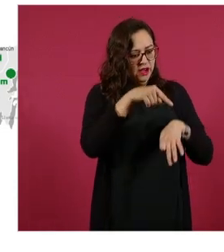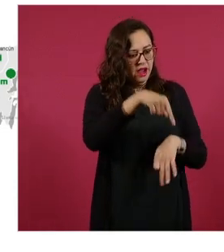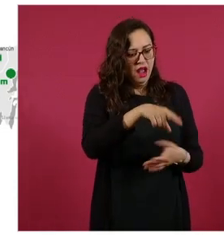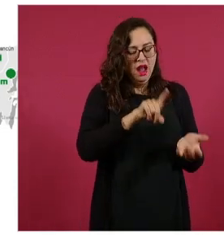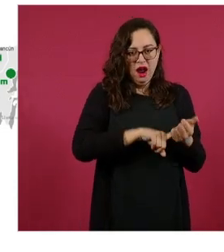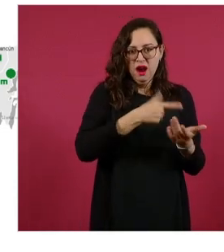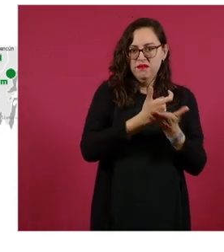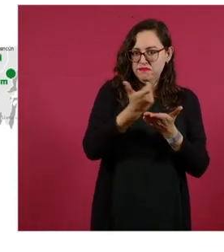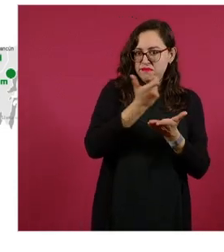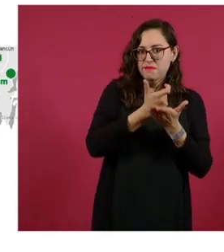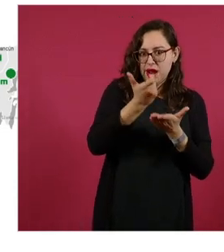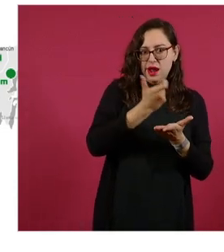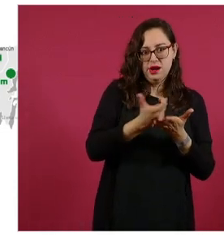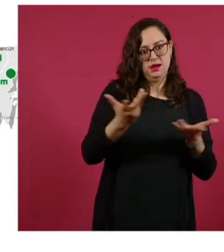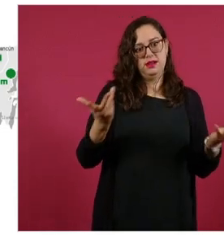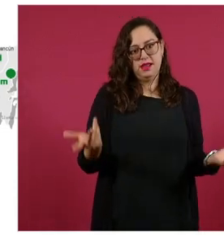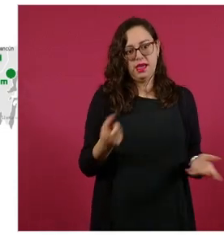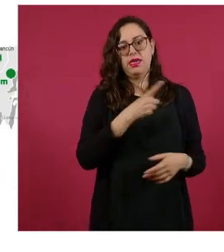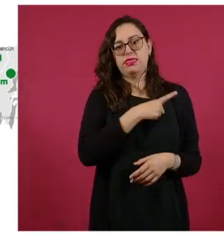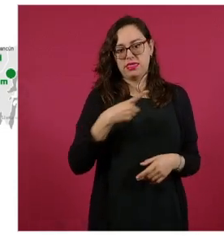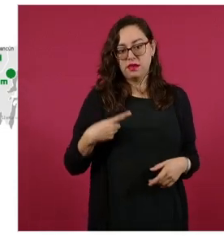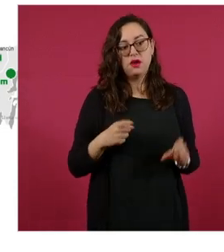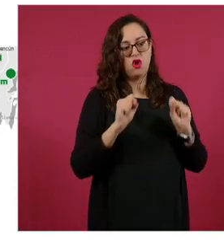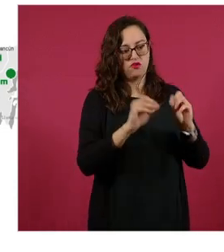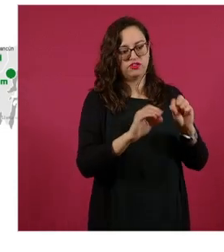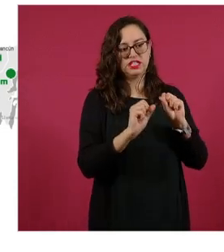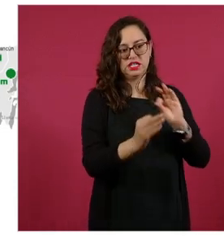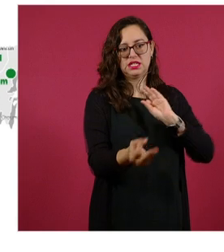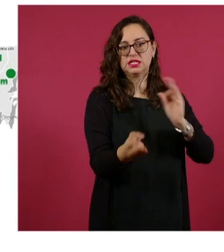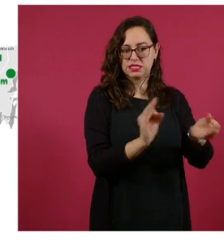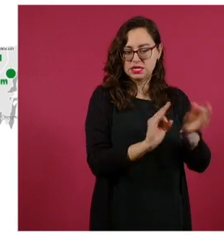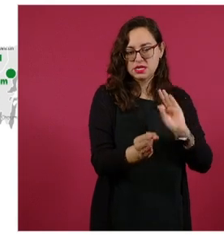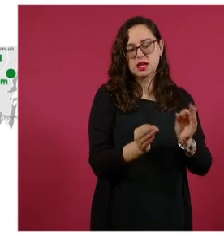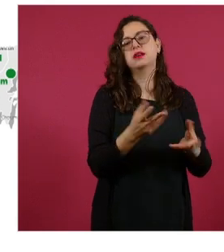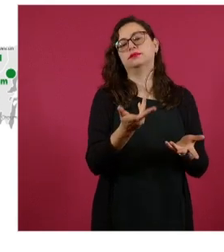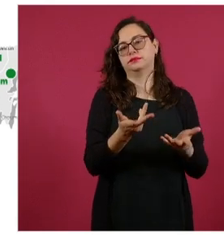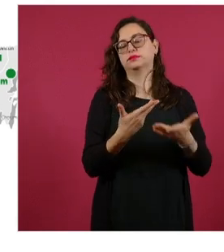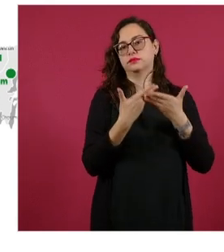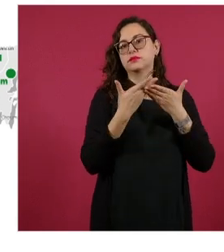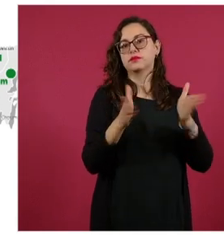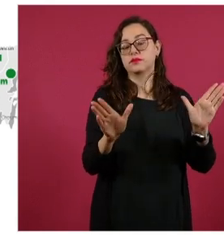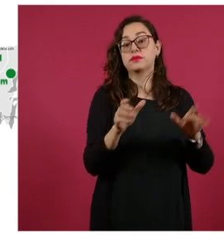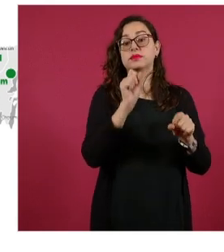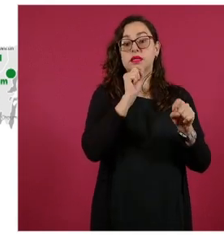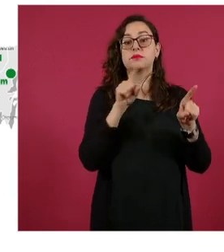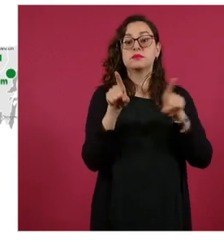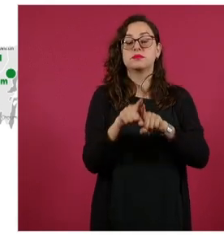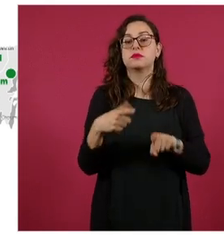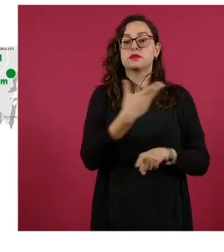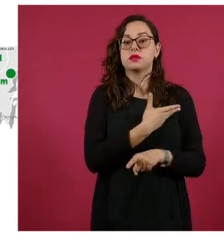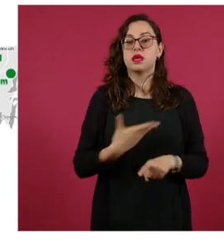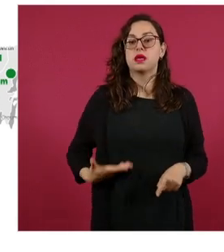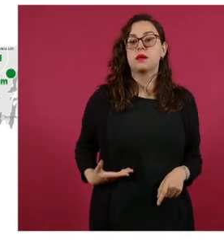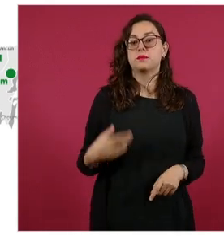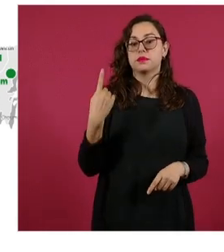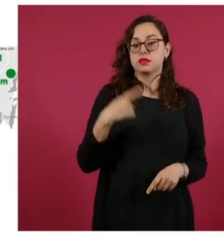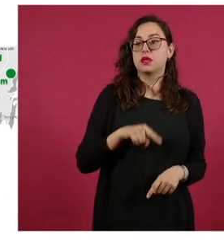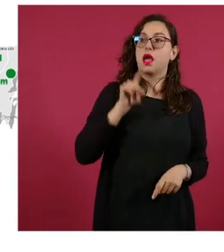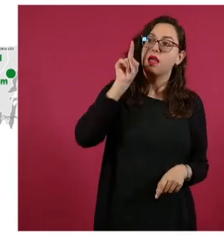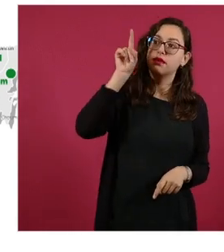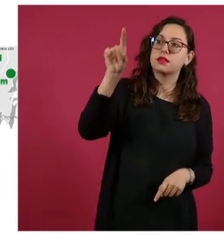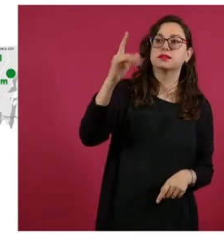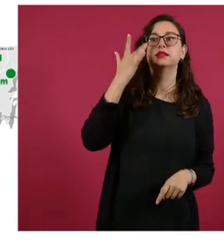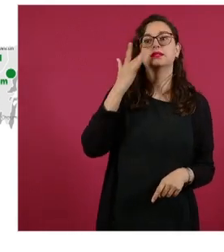cotizando. Por eso en Santa Rosalía abrimos una oficina. Lo mismo el presidente nos pidió asistir a San Quintín